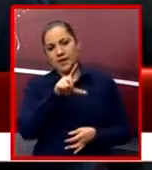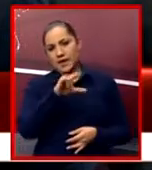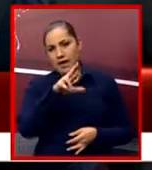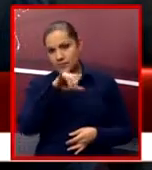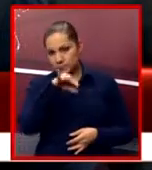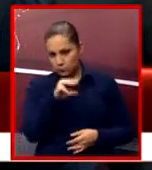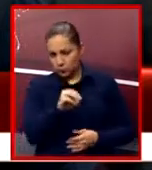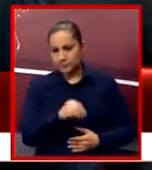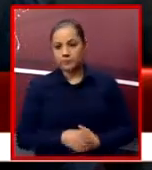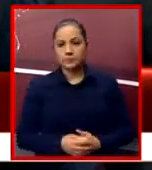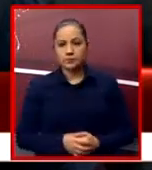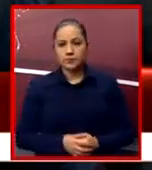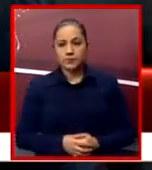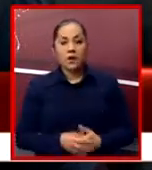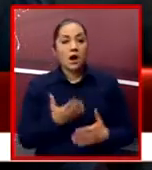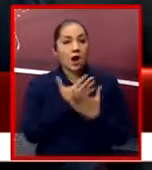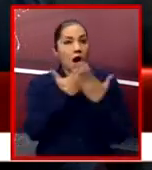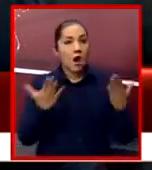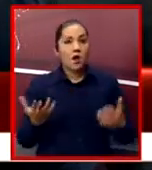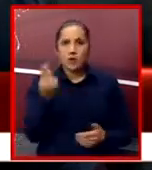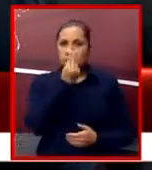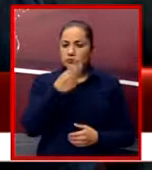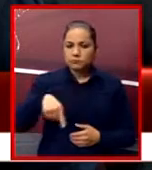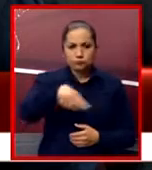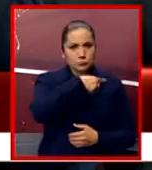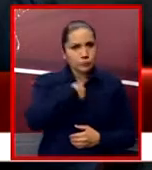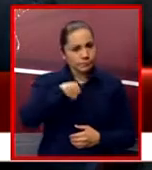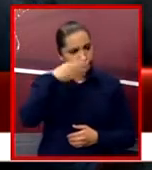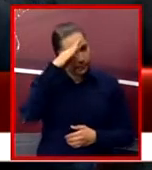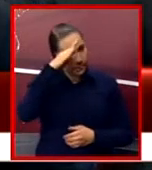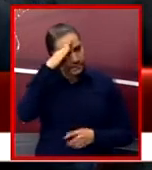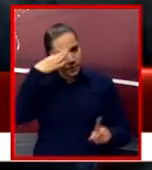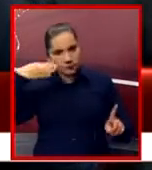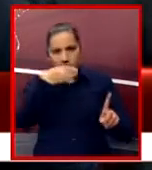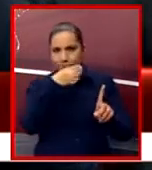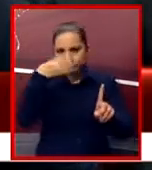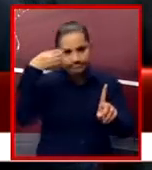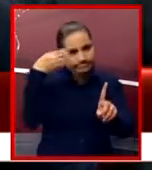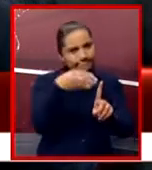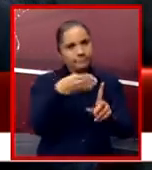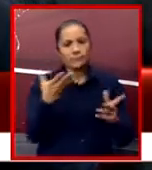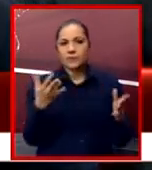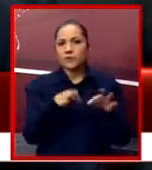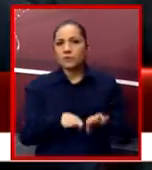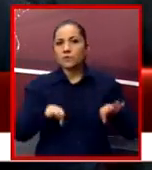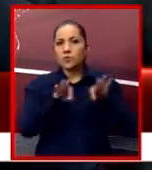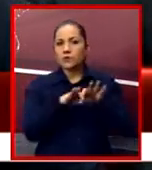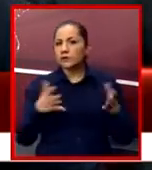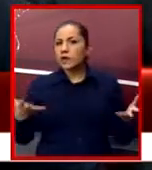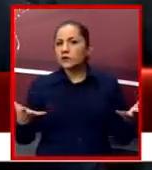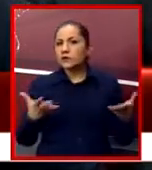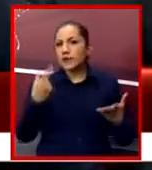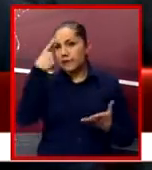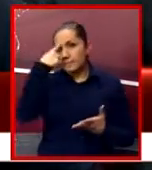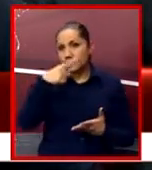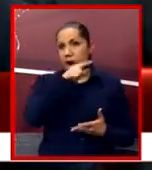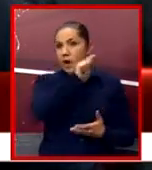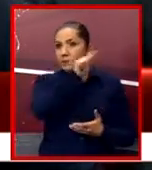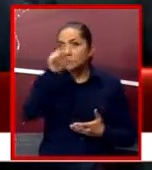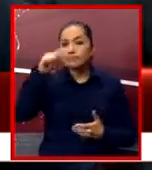golpe de timón para que los estados responsables de la